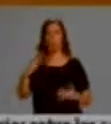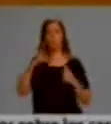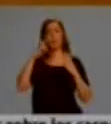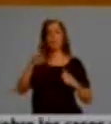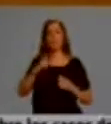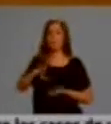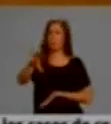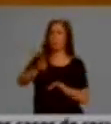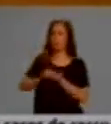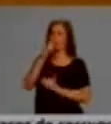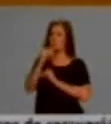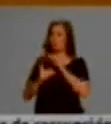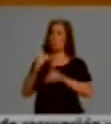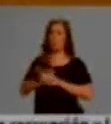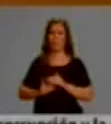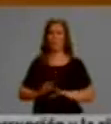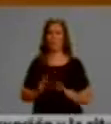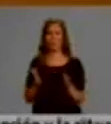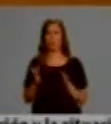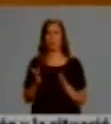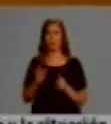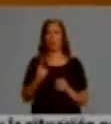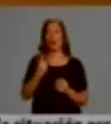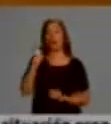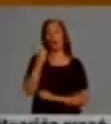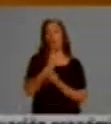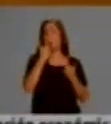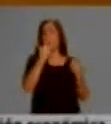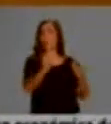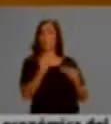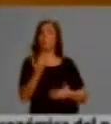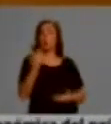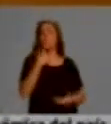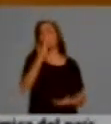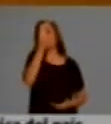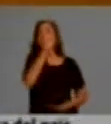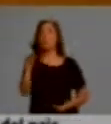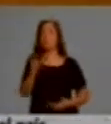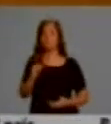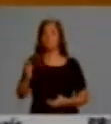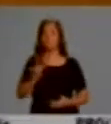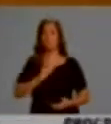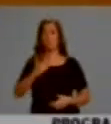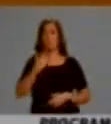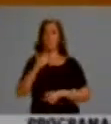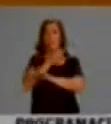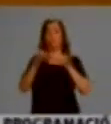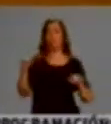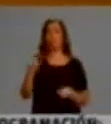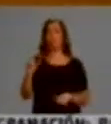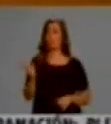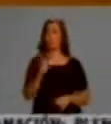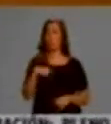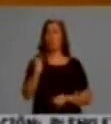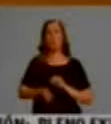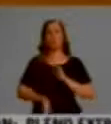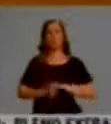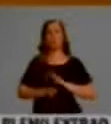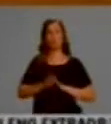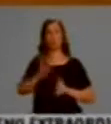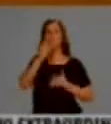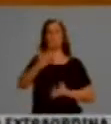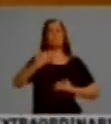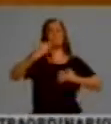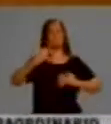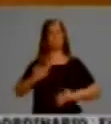superar, no por el procedimiento que algunos aconsejan de añadir un mal a otro, sino manteniendo con